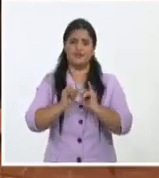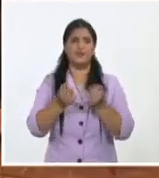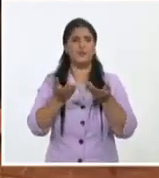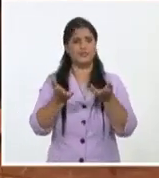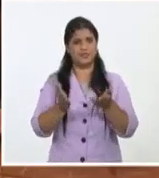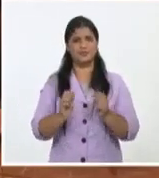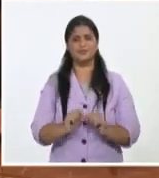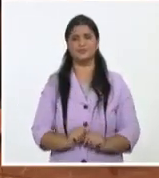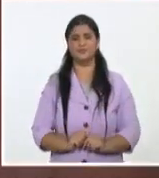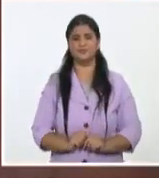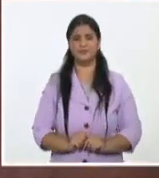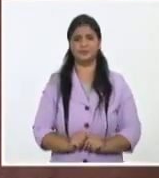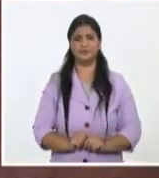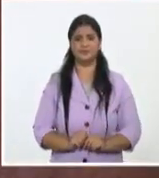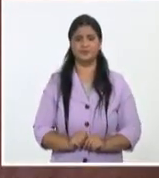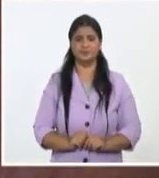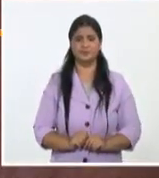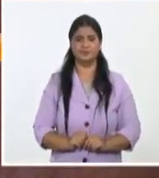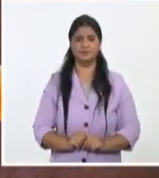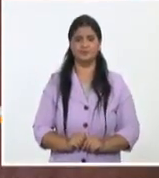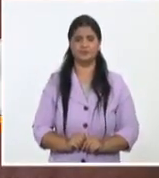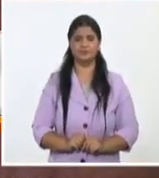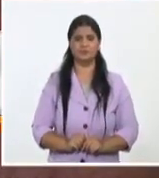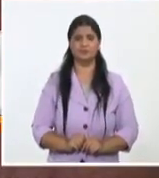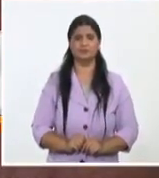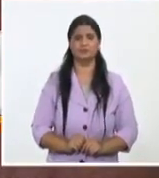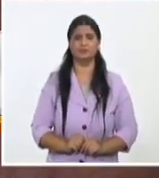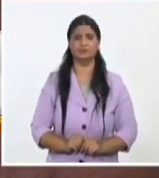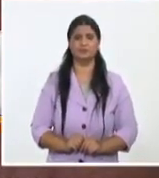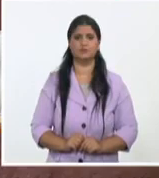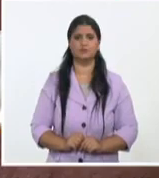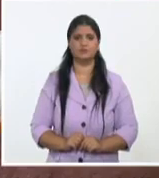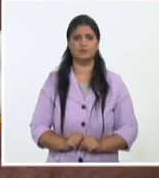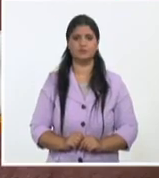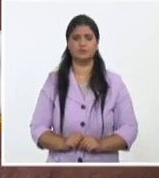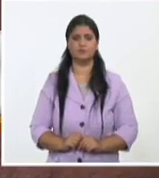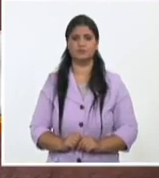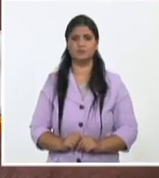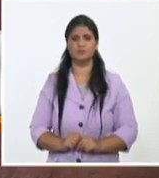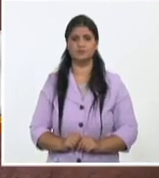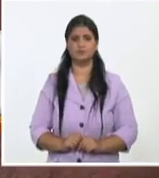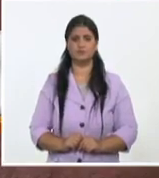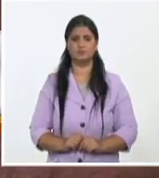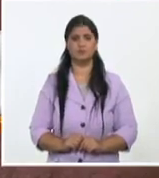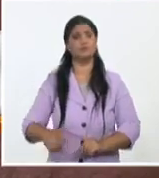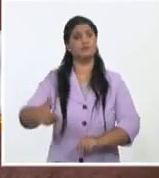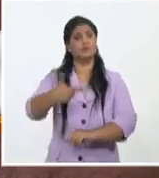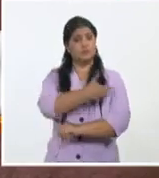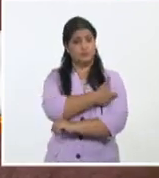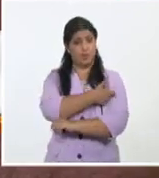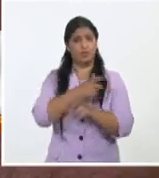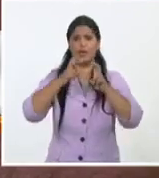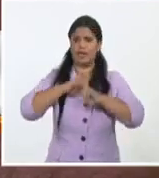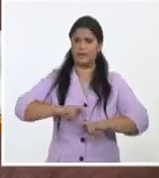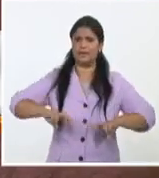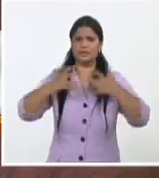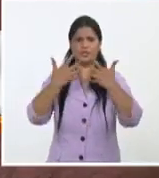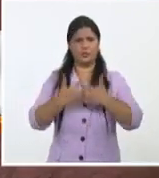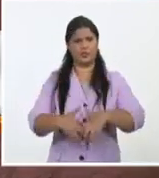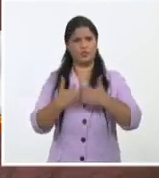mecanismo público-privado con un importante componente privado que realmente ha